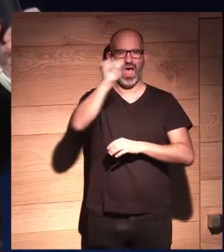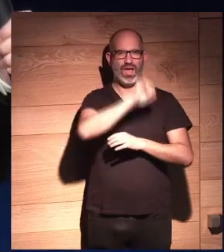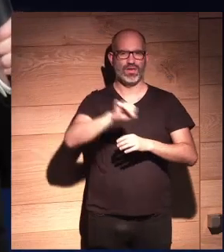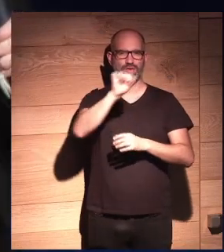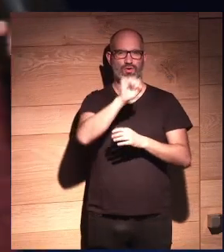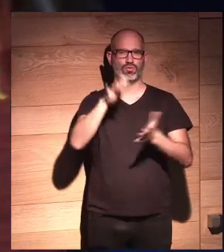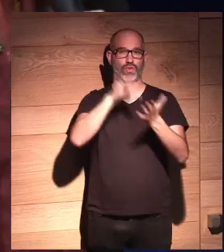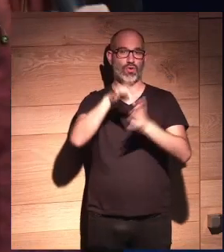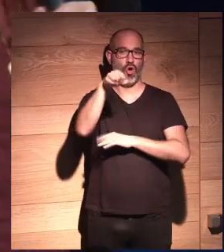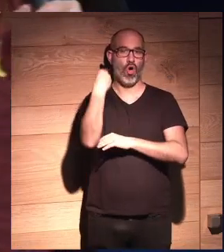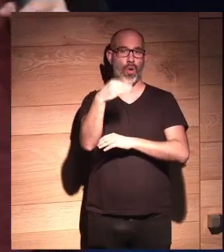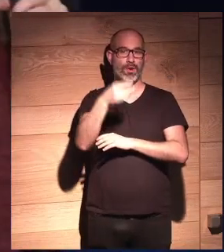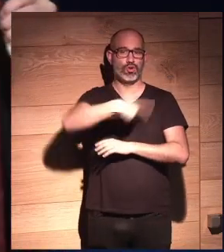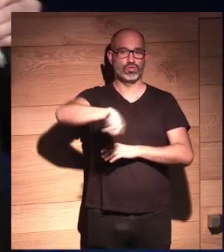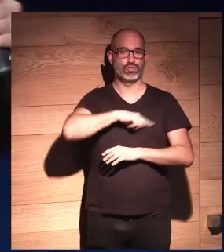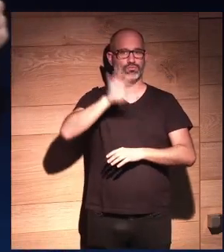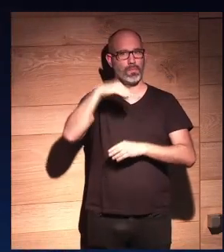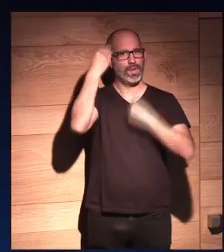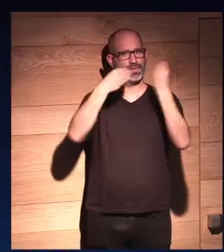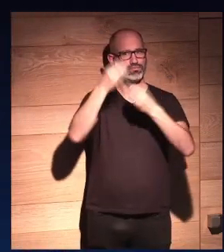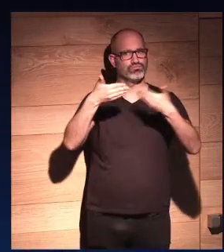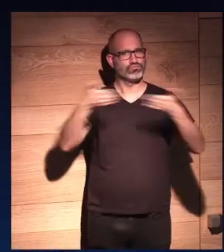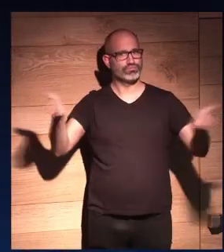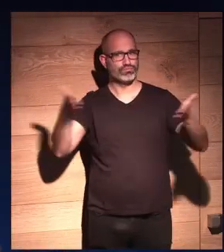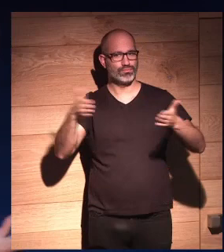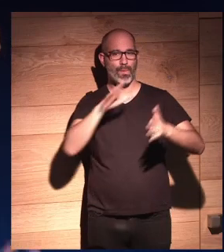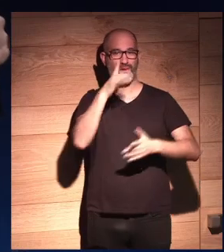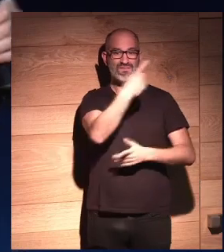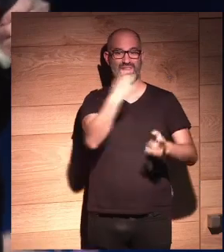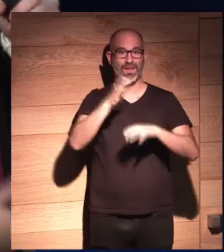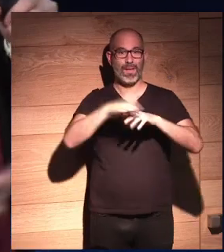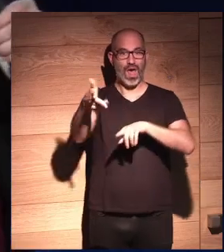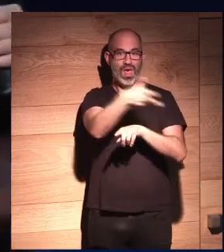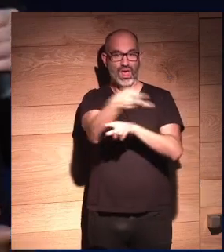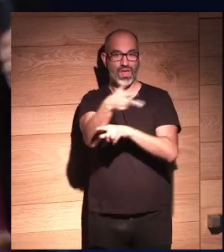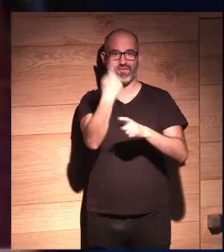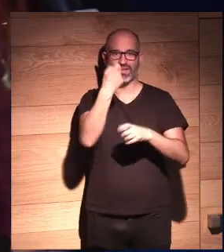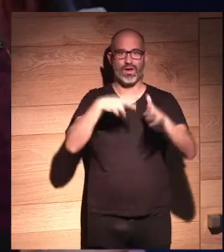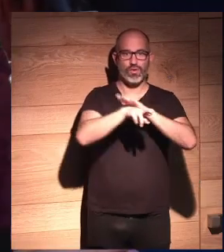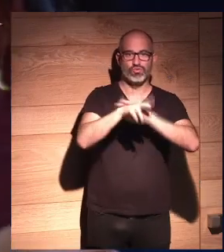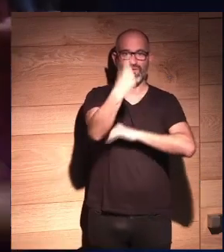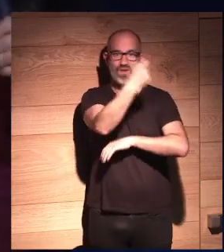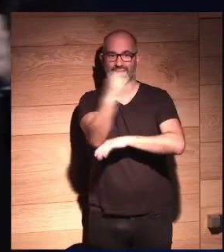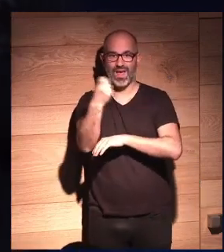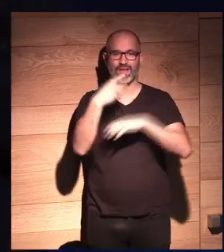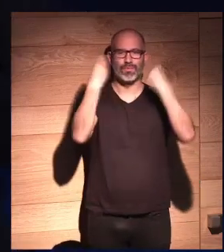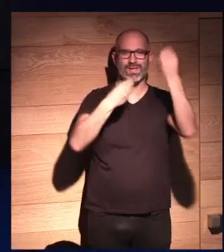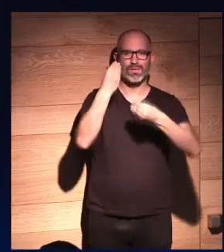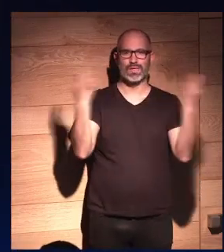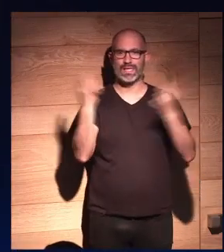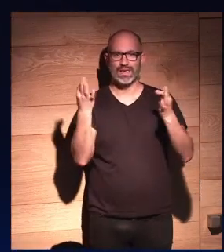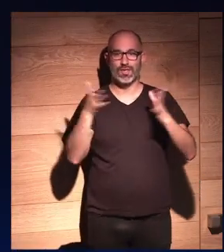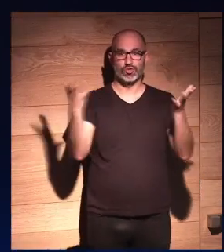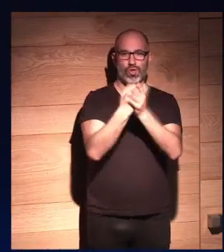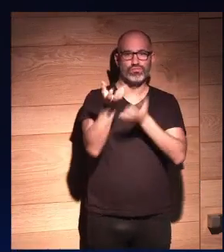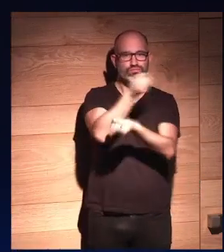cuando unos jóvenes decidimos ponerlo en marcha porque nos faltaba gente para rodar o nos faltaban recursos y pensamos que